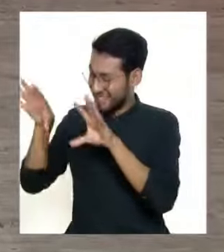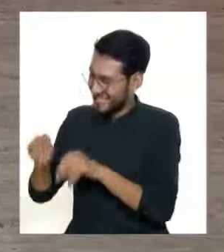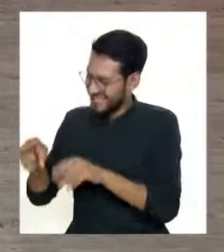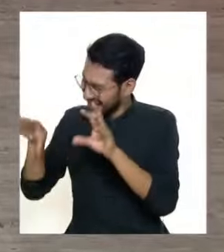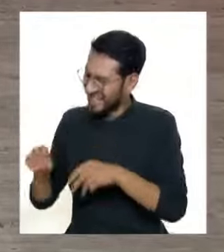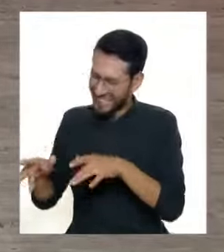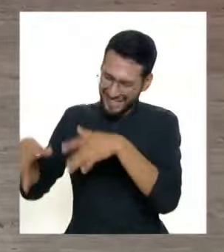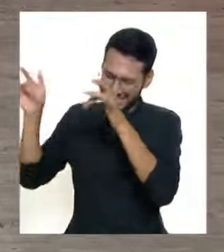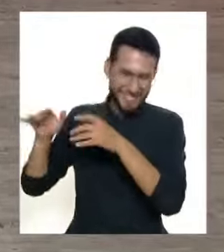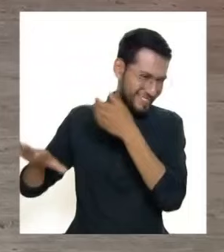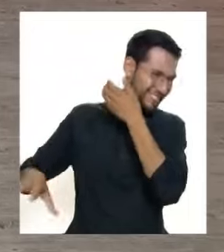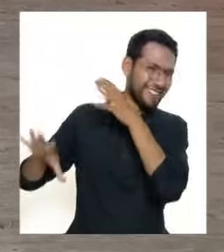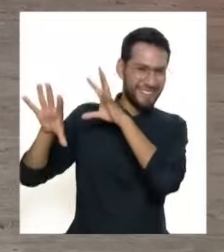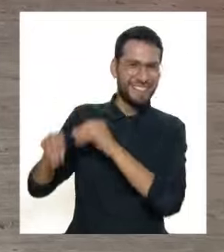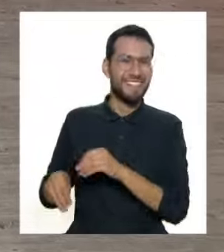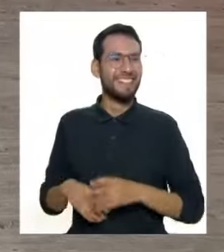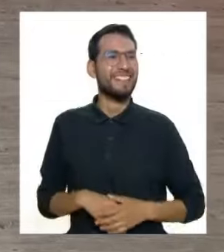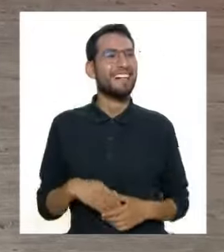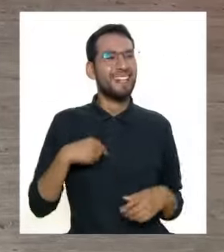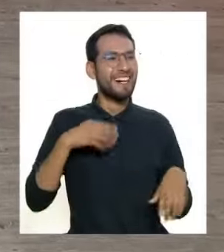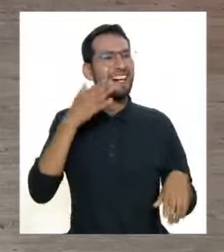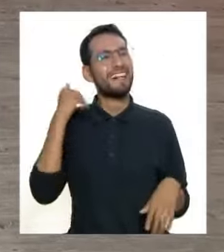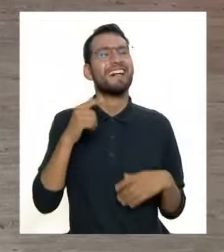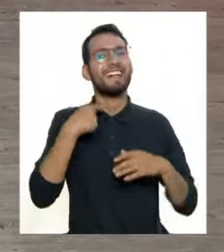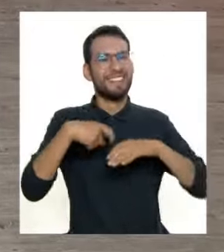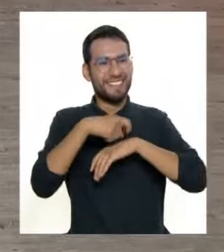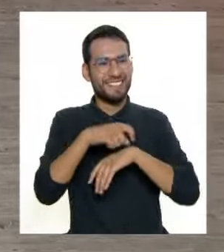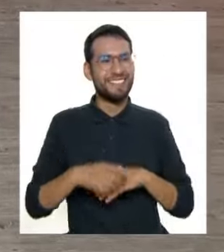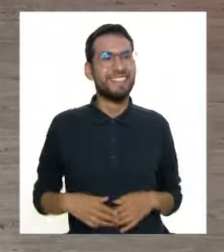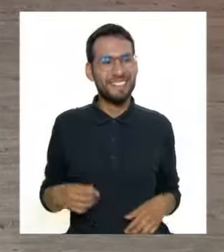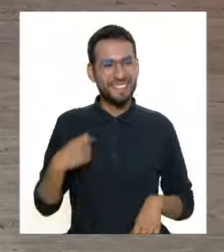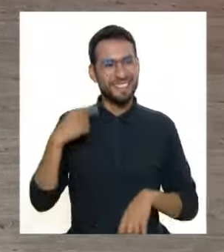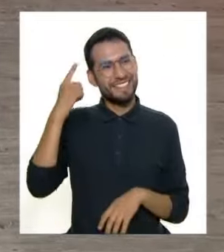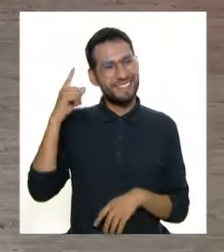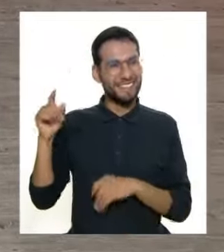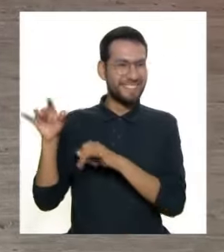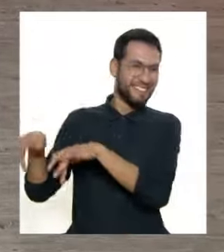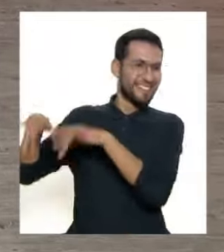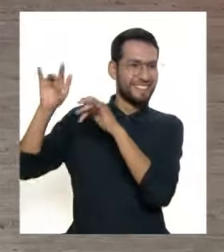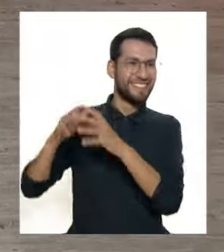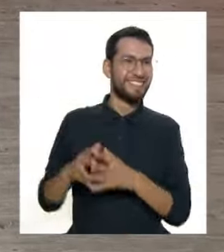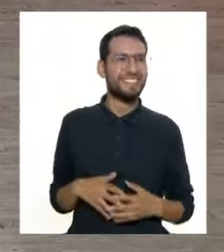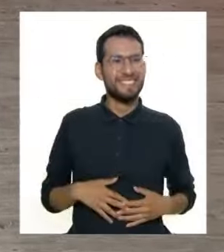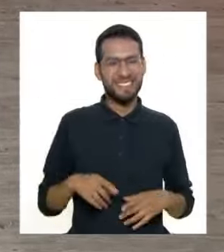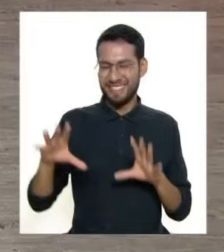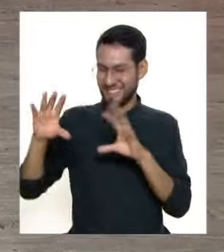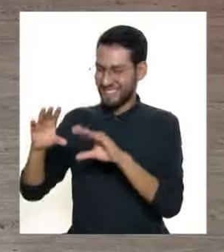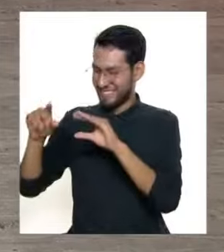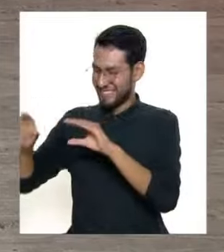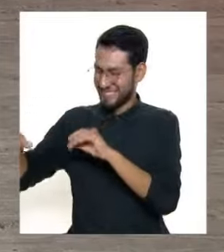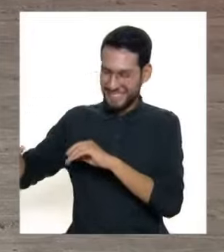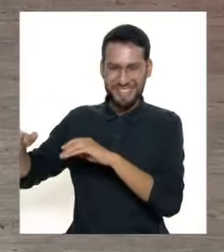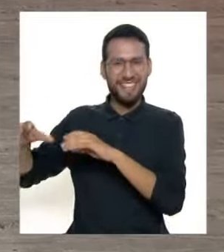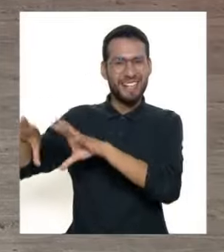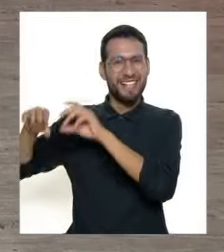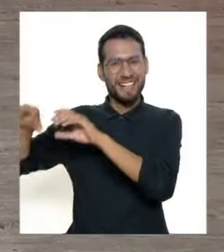las. Eran blancas y le he pintado con resaltador. Pensé que eran de cojines que estaban allá. Le quitó la tela al cojín para